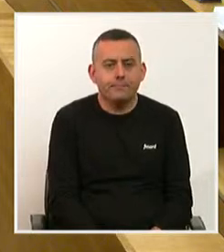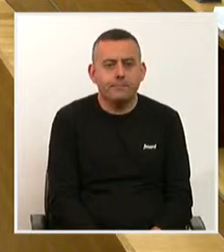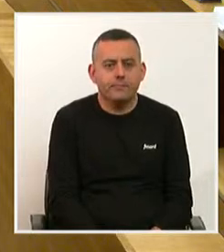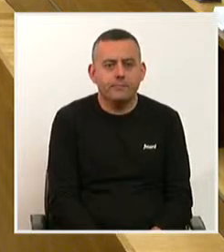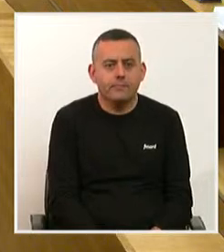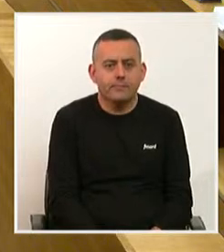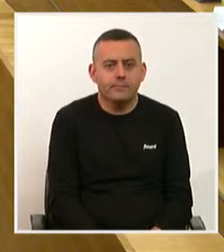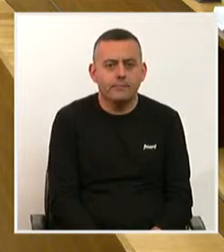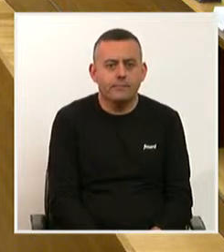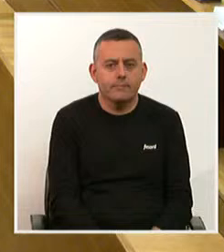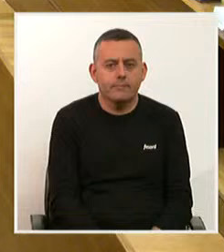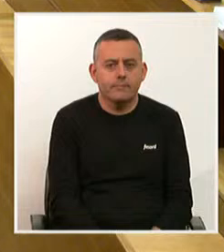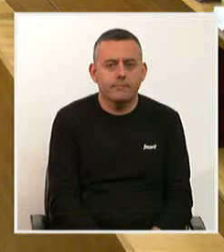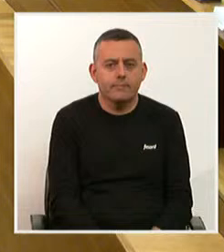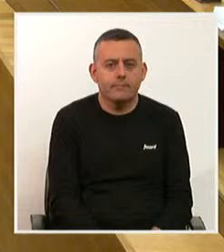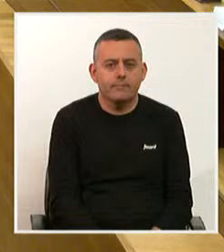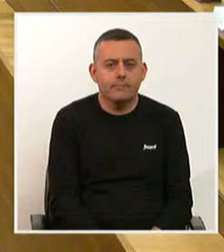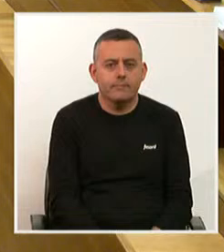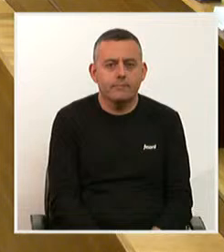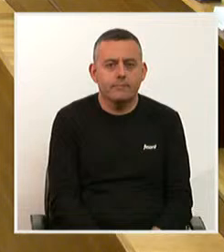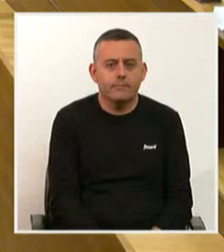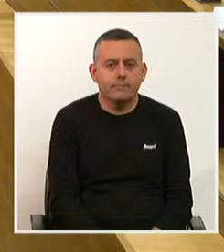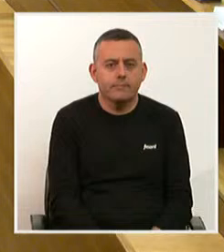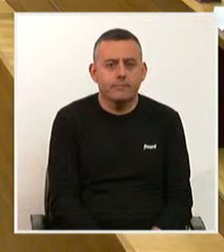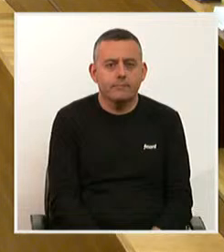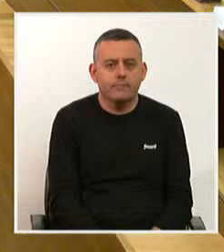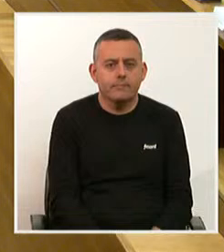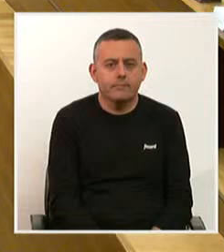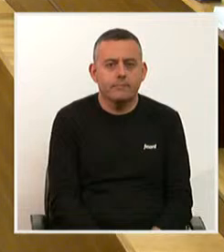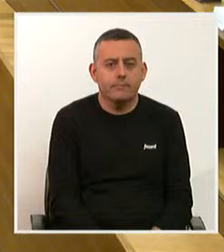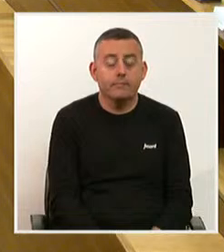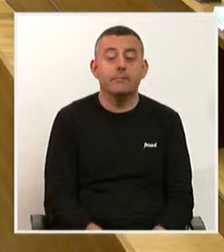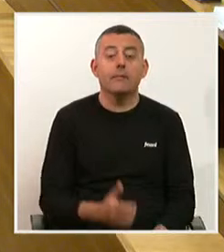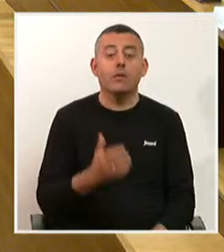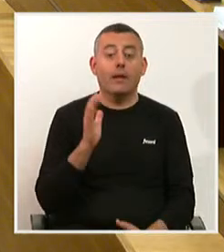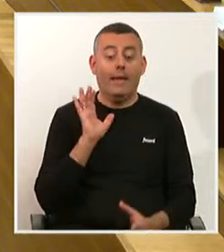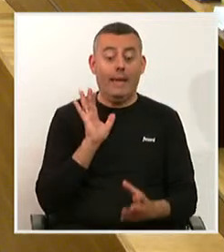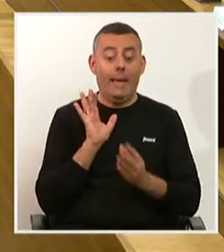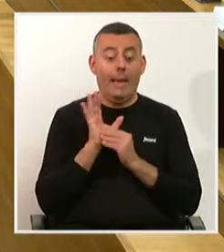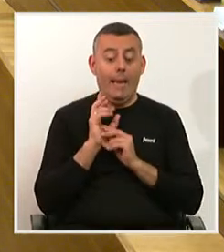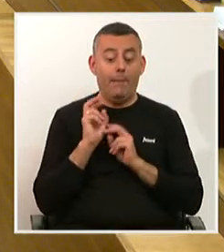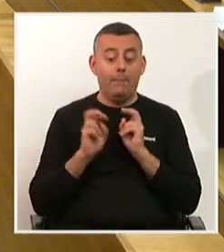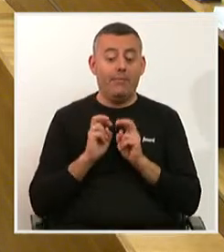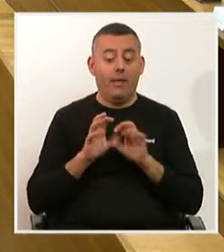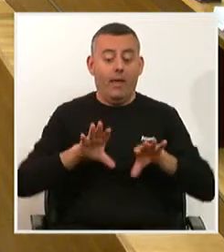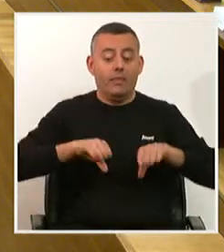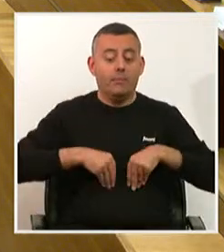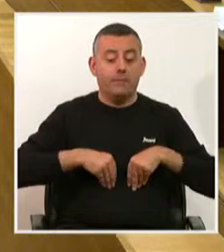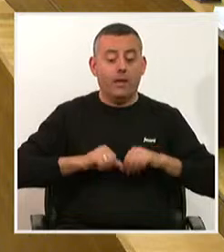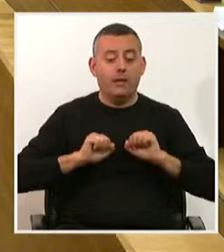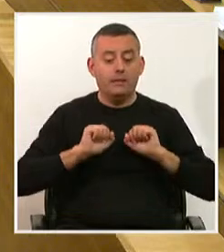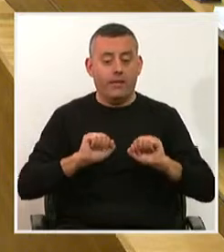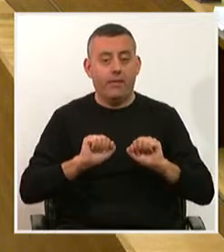gracias para aend la palabra la ilustre diputada Verónica